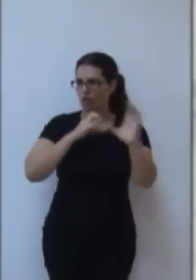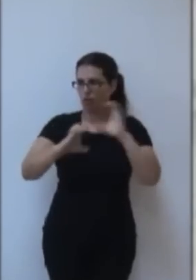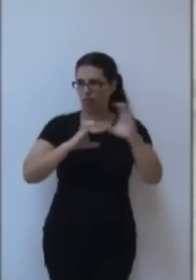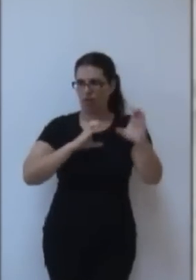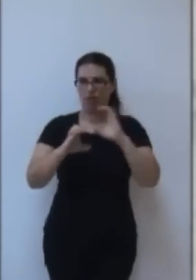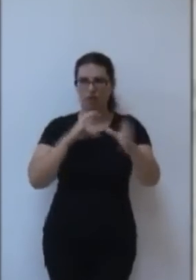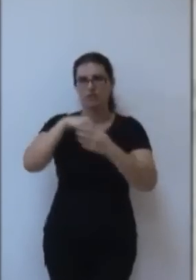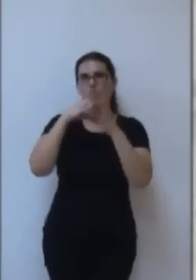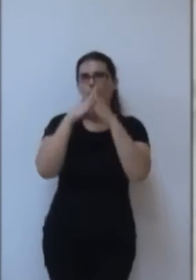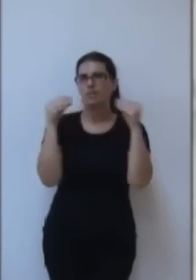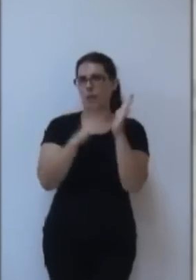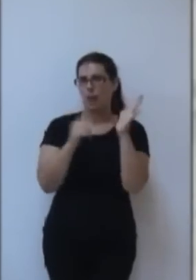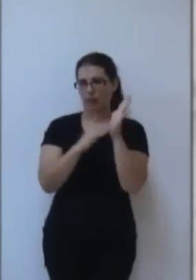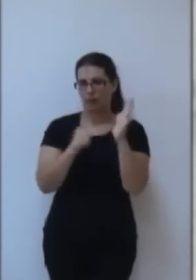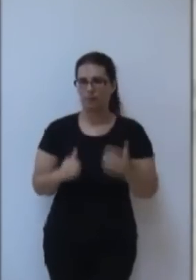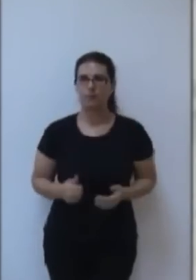Universidad de Valencia.